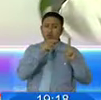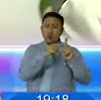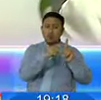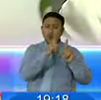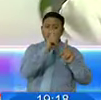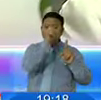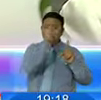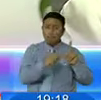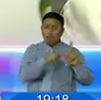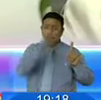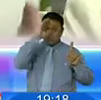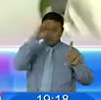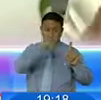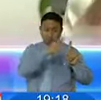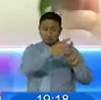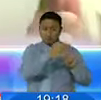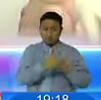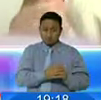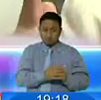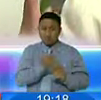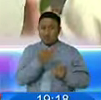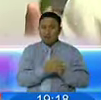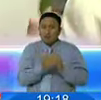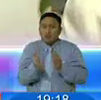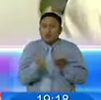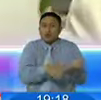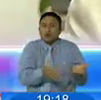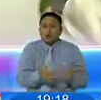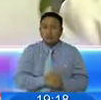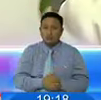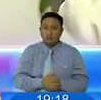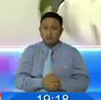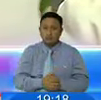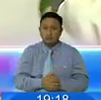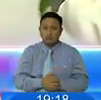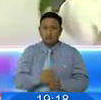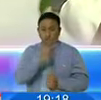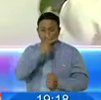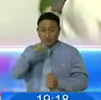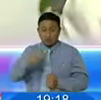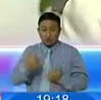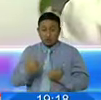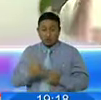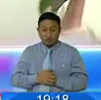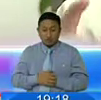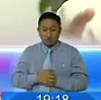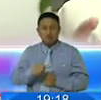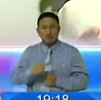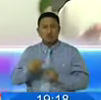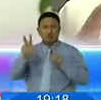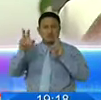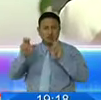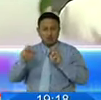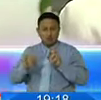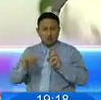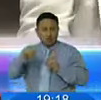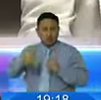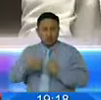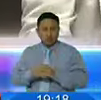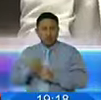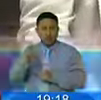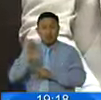que tiene la policía, muera de un momento a otro, como hemos visto con estupor, sucede en otros casos en el